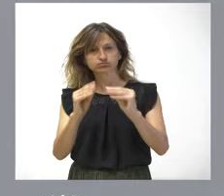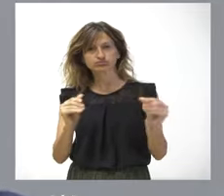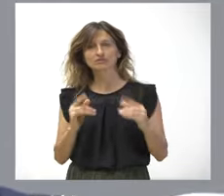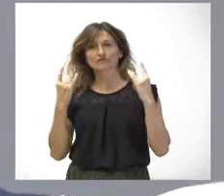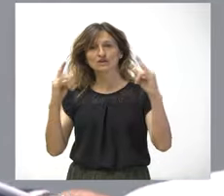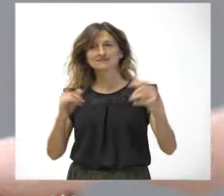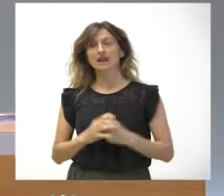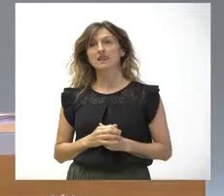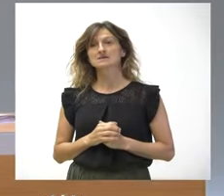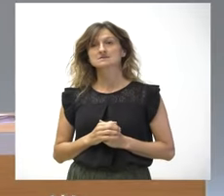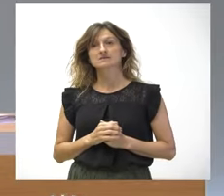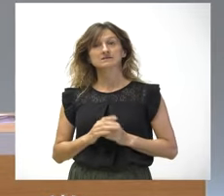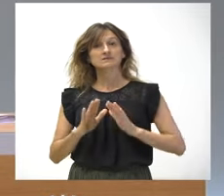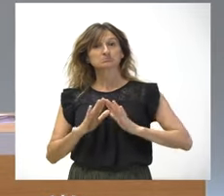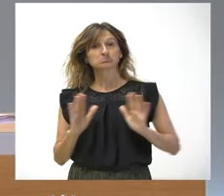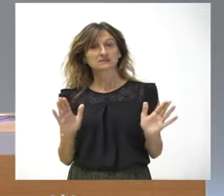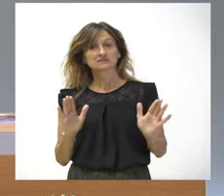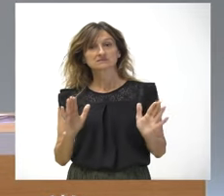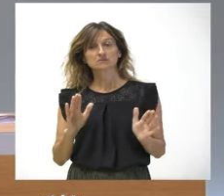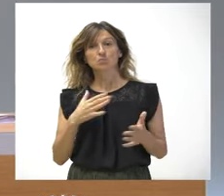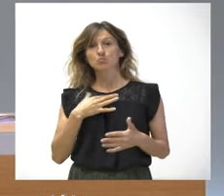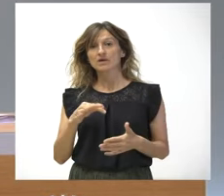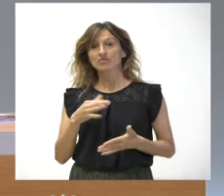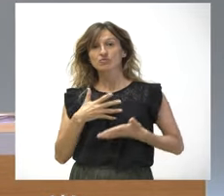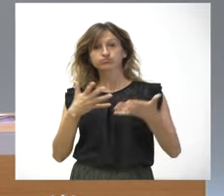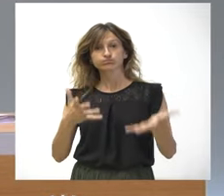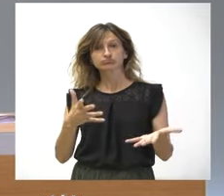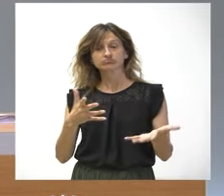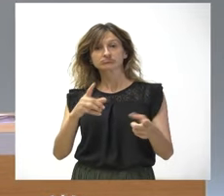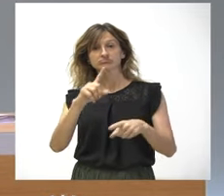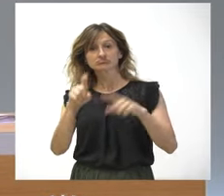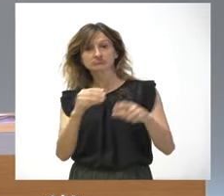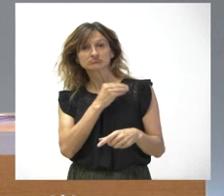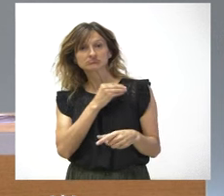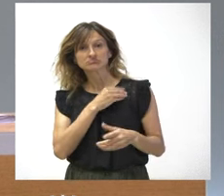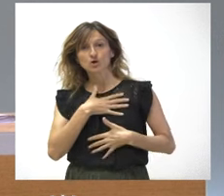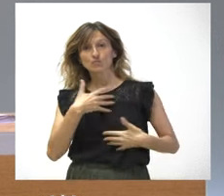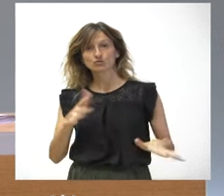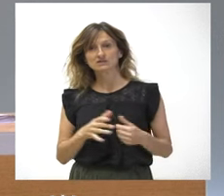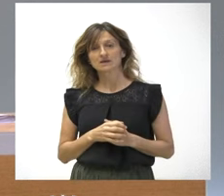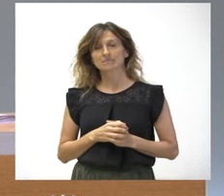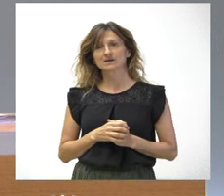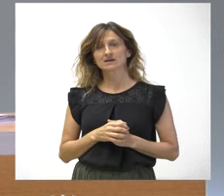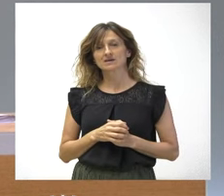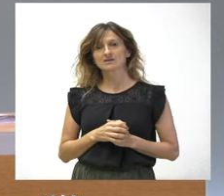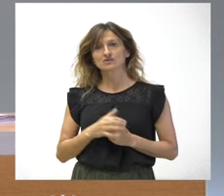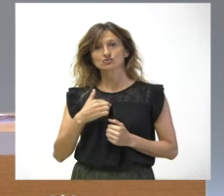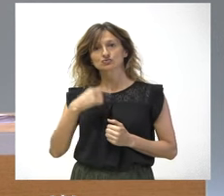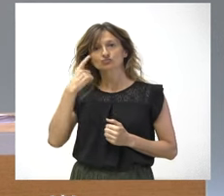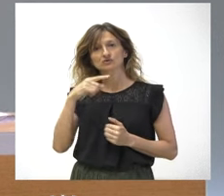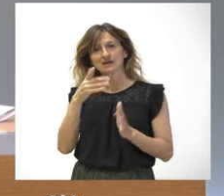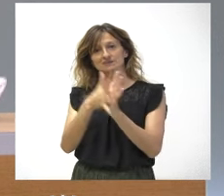más Pues como siempre quedo a su disposición para cualquier cuestión que estimen oportuno formular y que yo esté en condiciones de